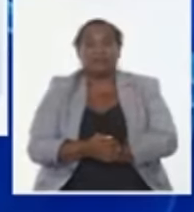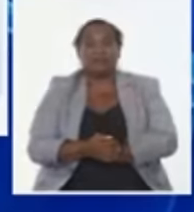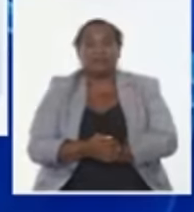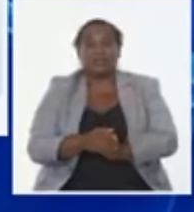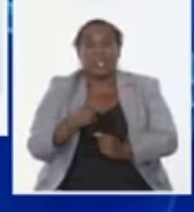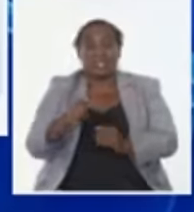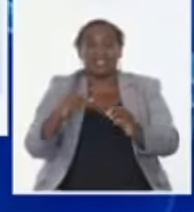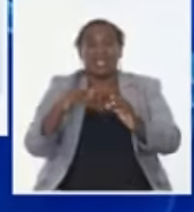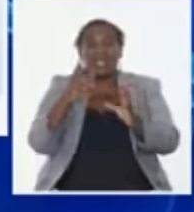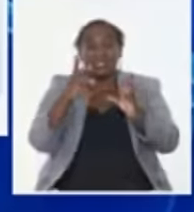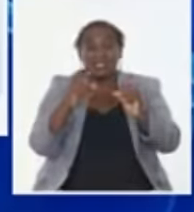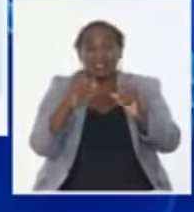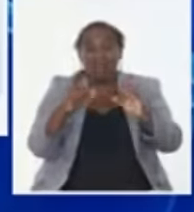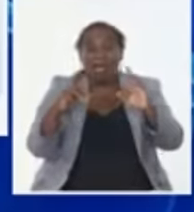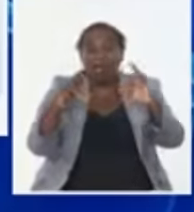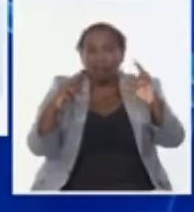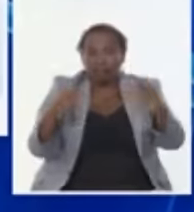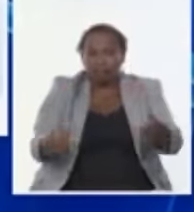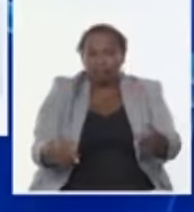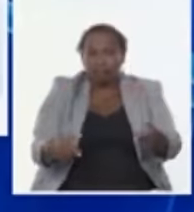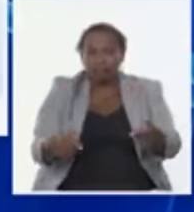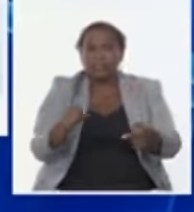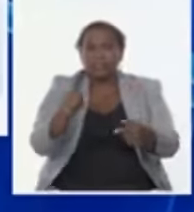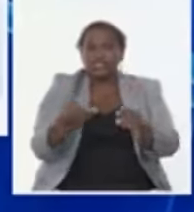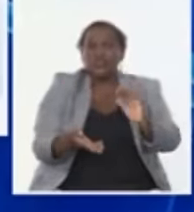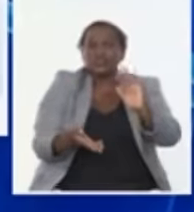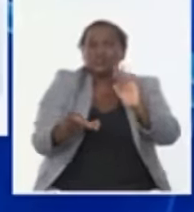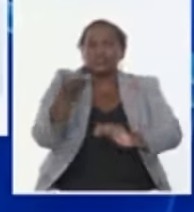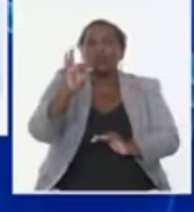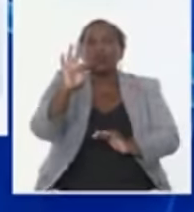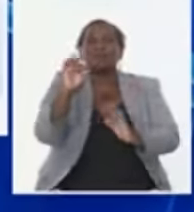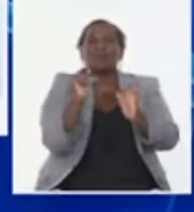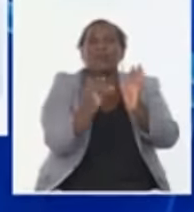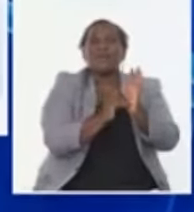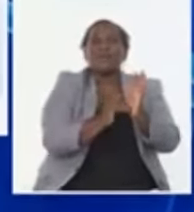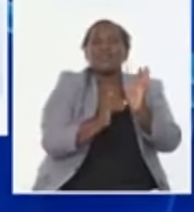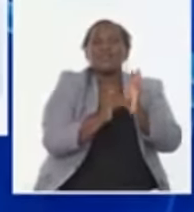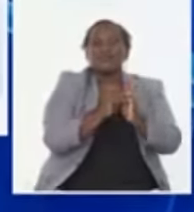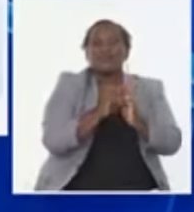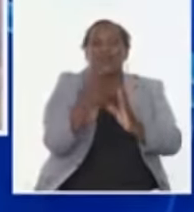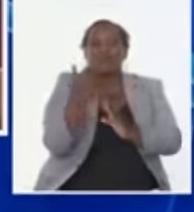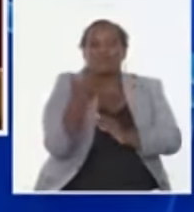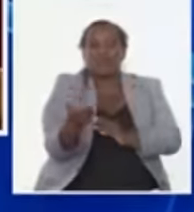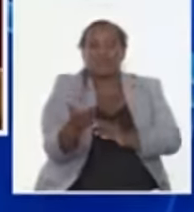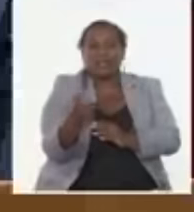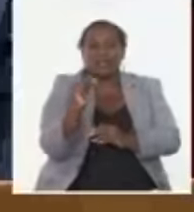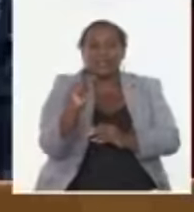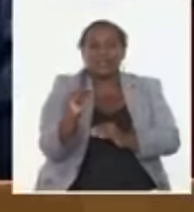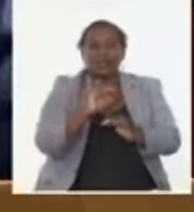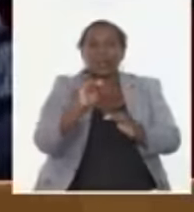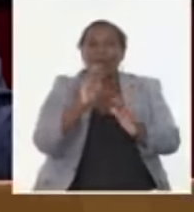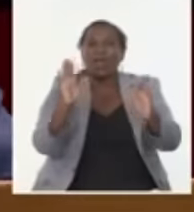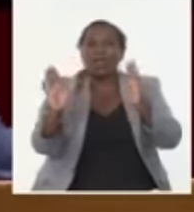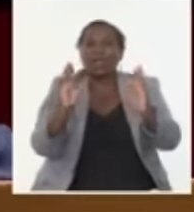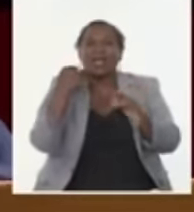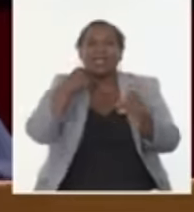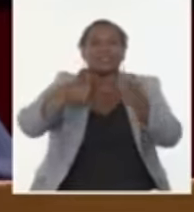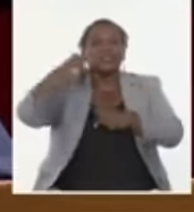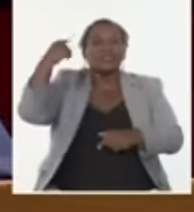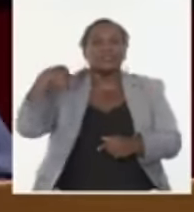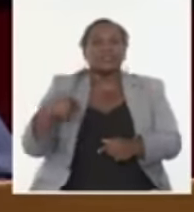duplica lo planificado y superan 8.000 millones de pesos el igual periodo del año anterior.